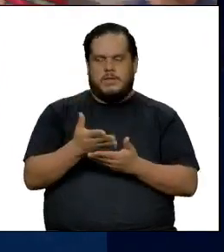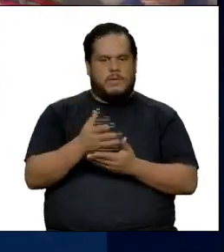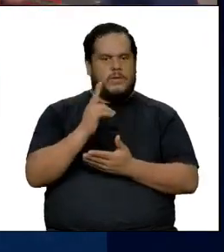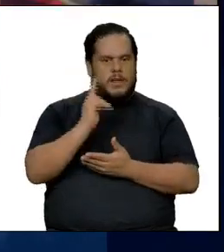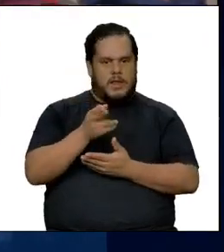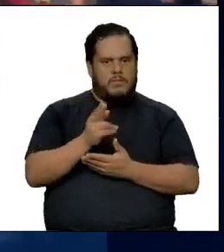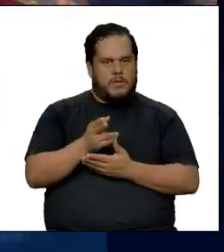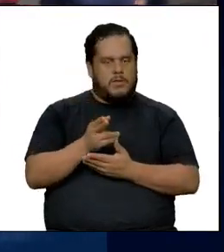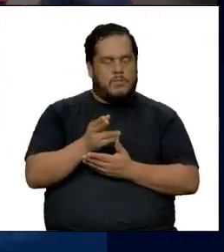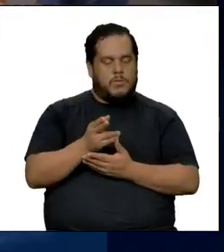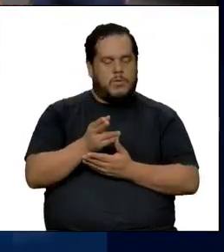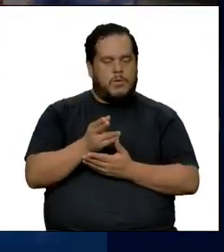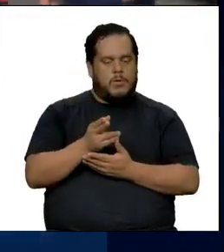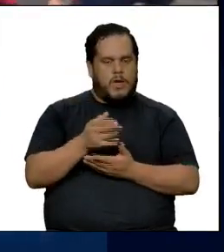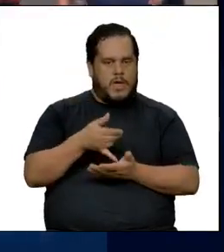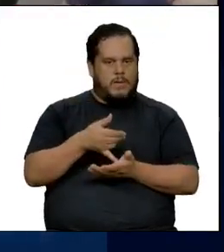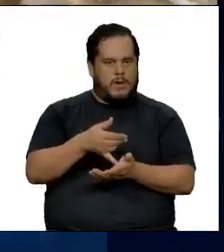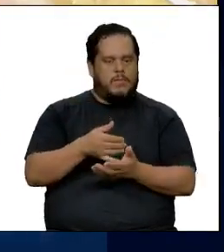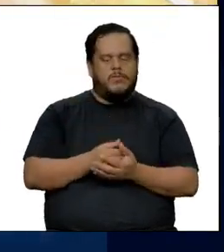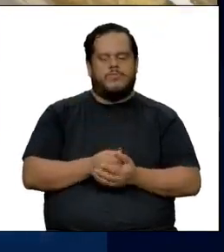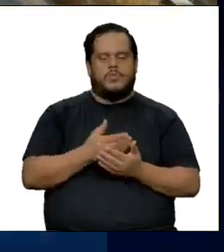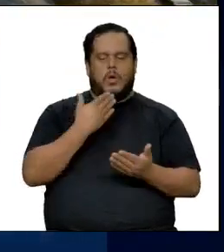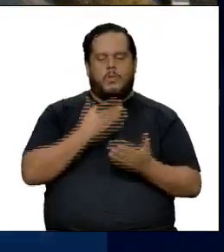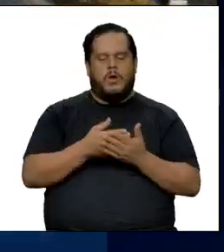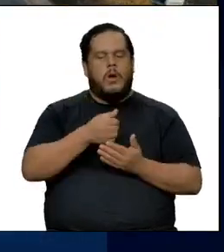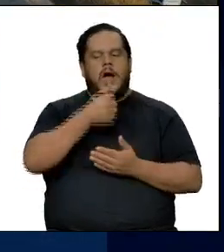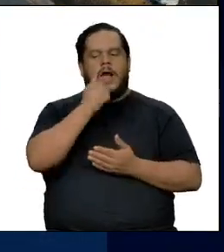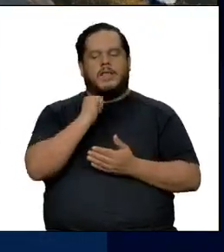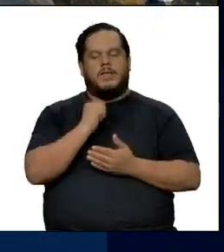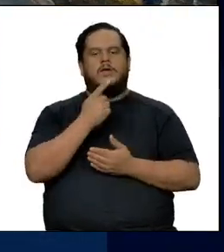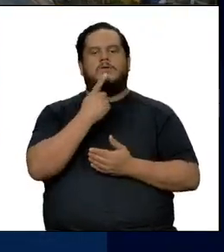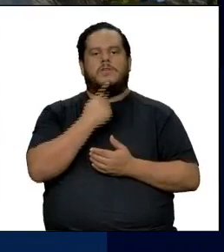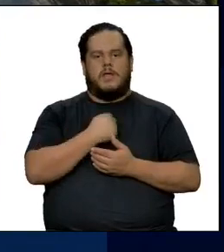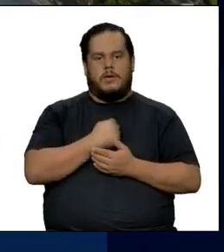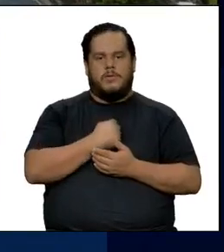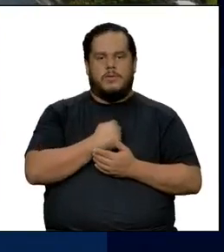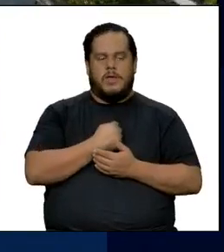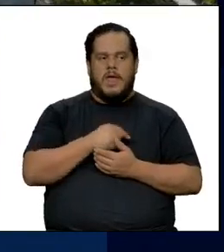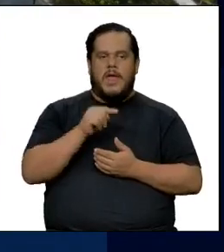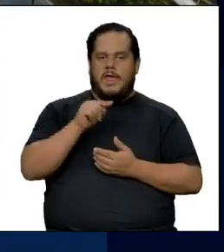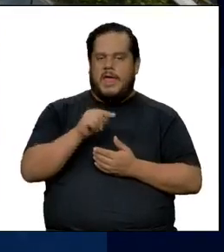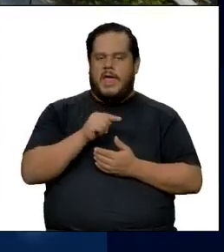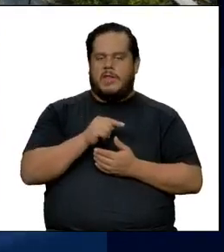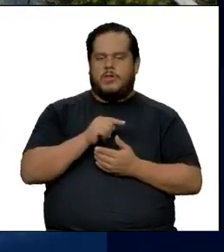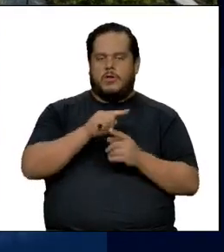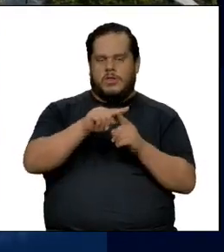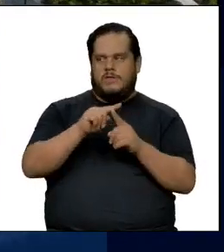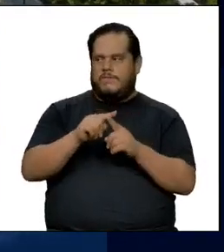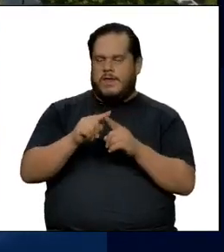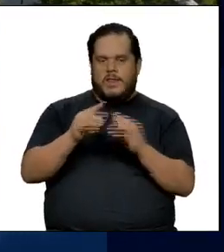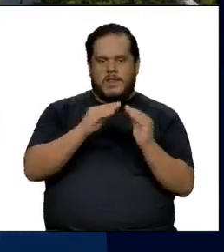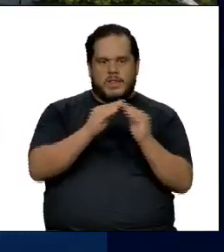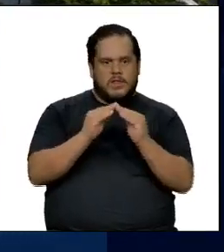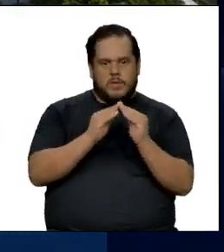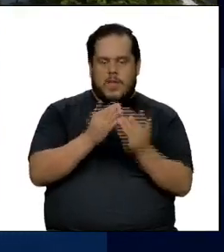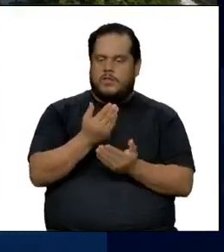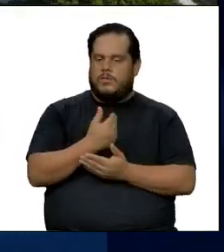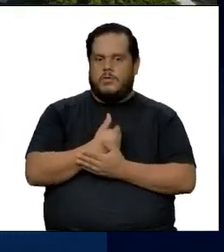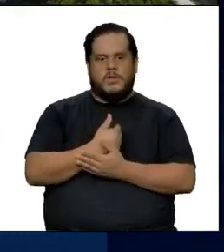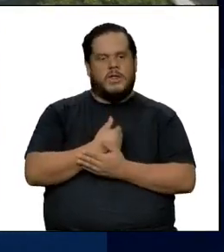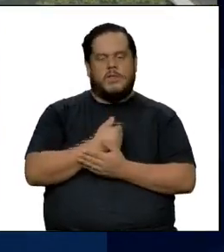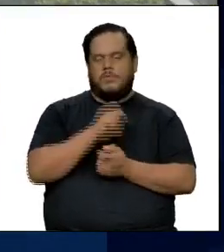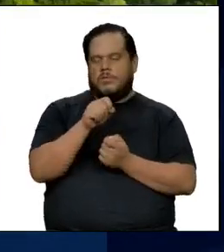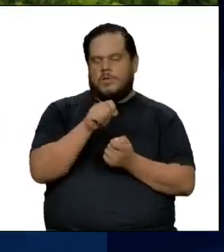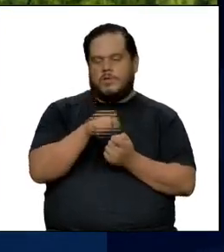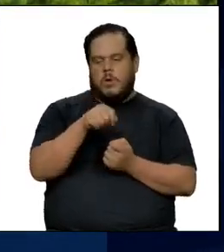galardón. Pues ayer nos indicaron que este galardón se postulan diferentes ciudades. No tenemos exactamente hoy